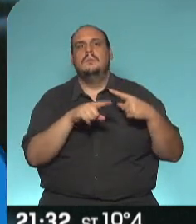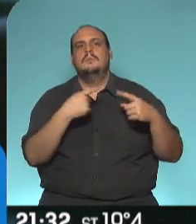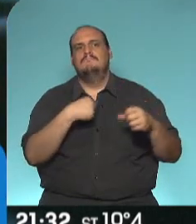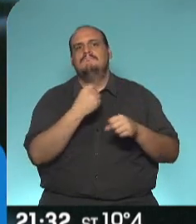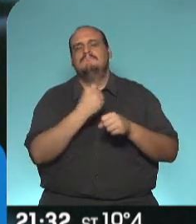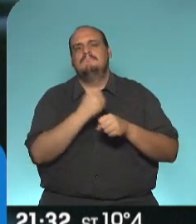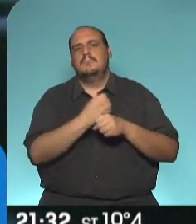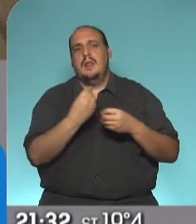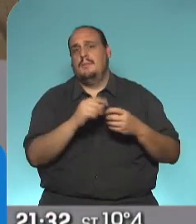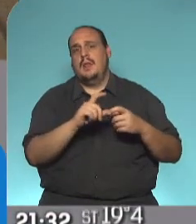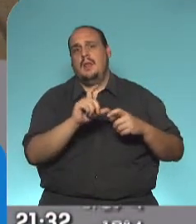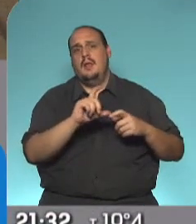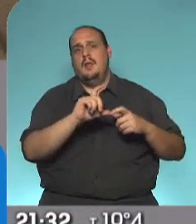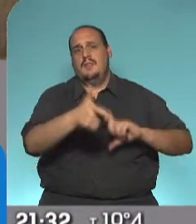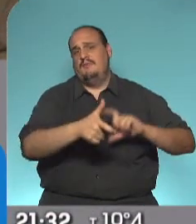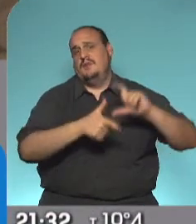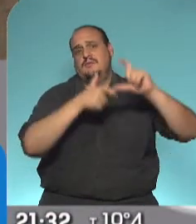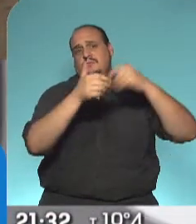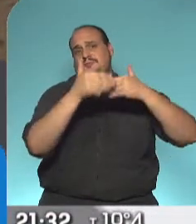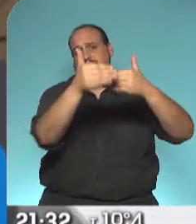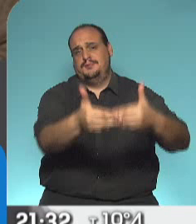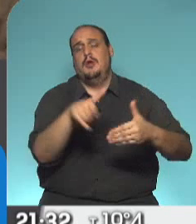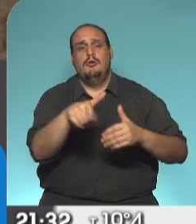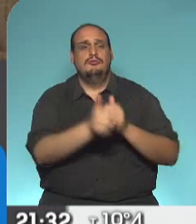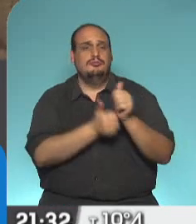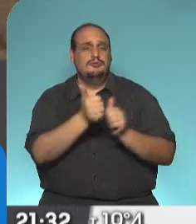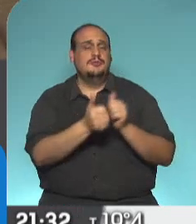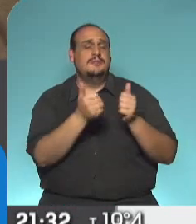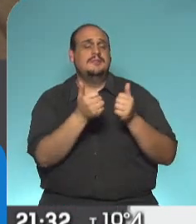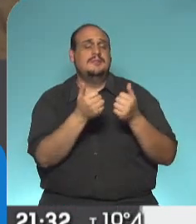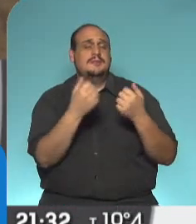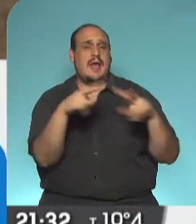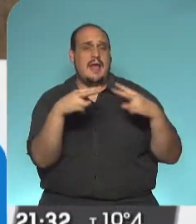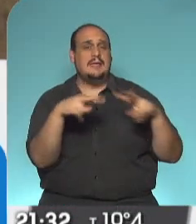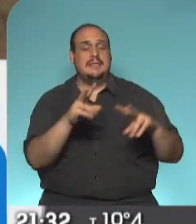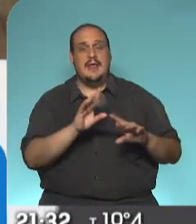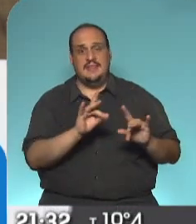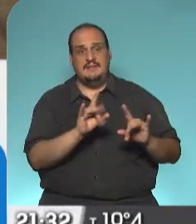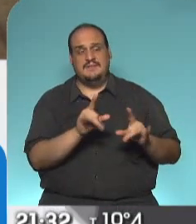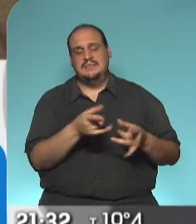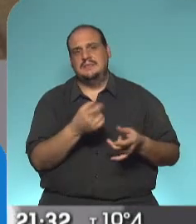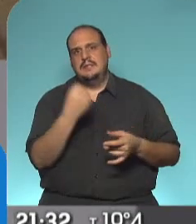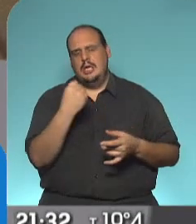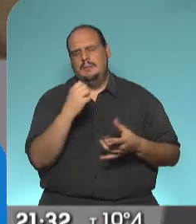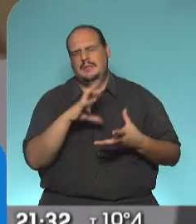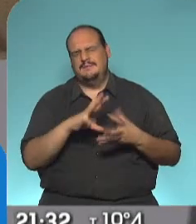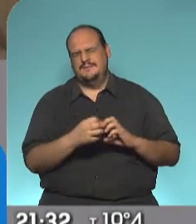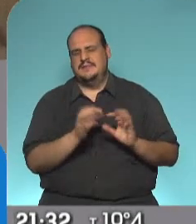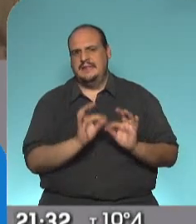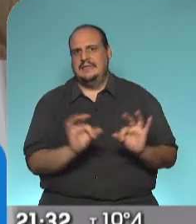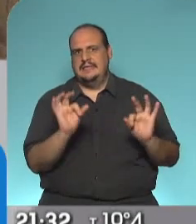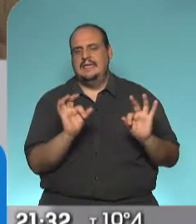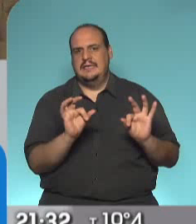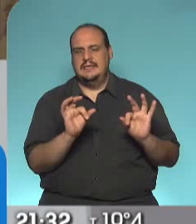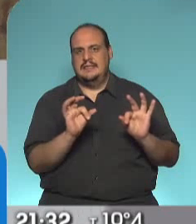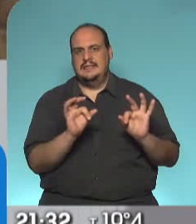hoy la verdad que la situación es difícil de las agencias está en una situación económica muy compleja muy vulnerable muy frágil entonces si